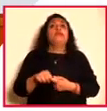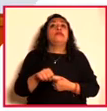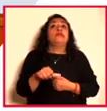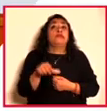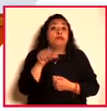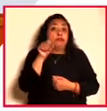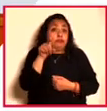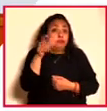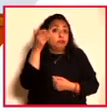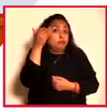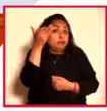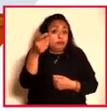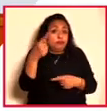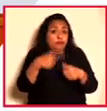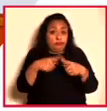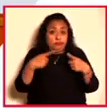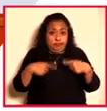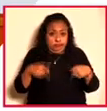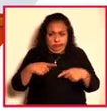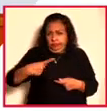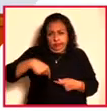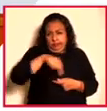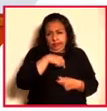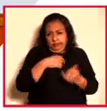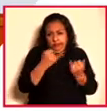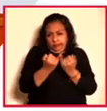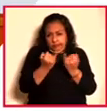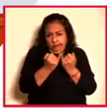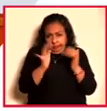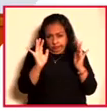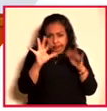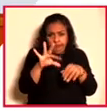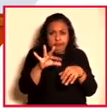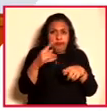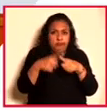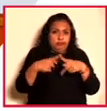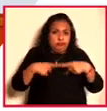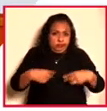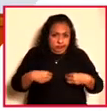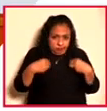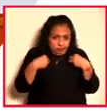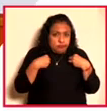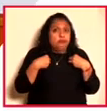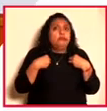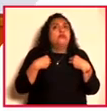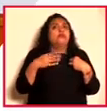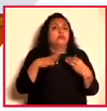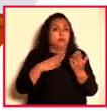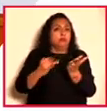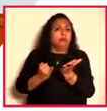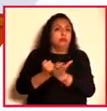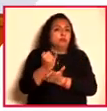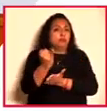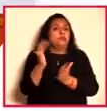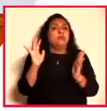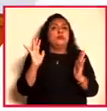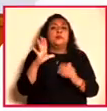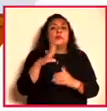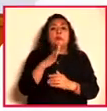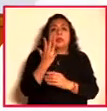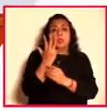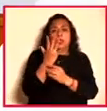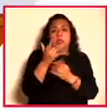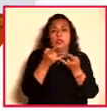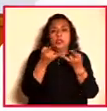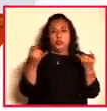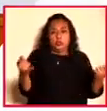las personas, como nosotros, los vivos, estamos tomando decisiones. Basado en datos históricos, la puesta